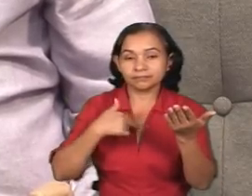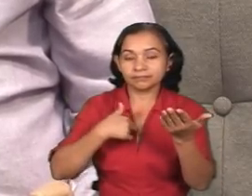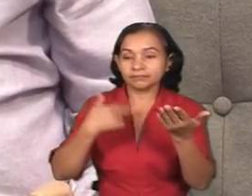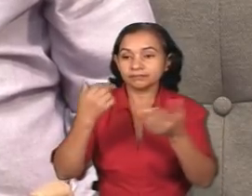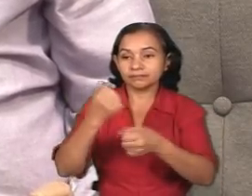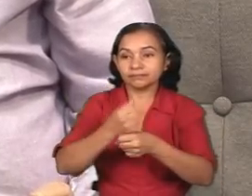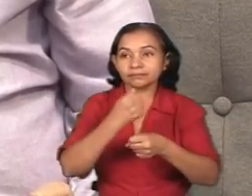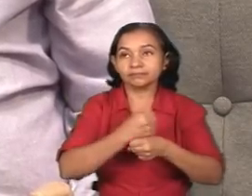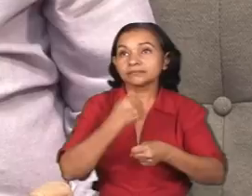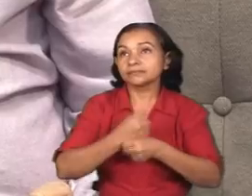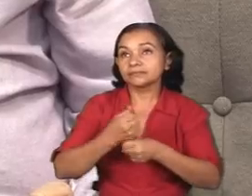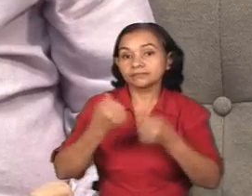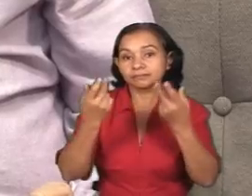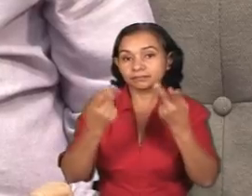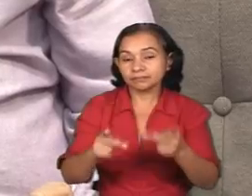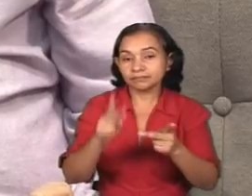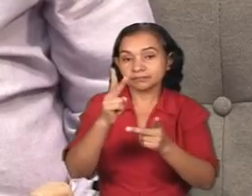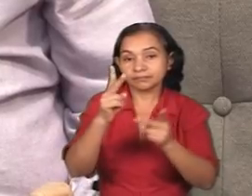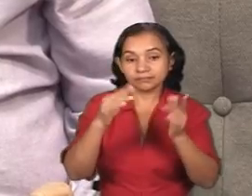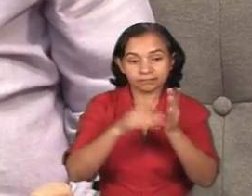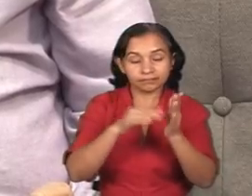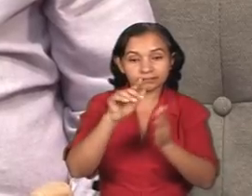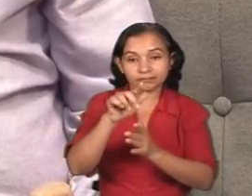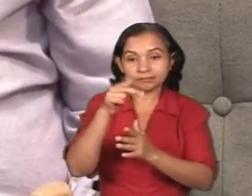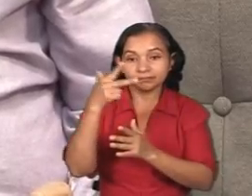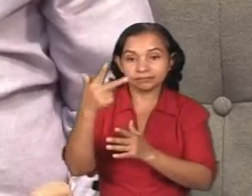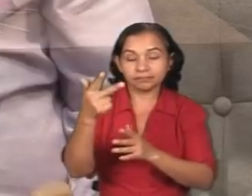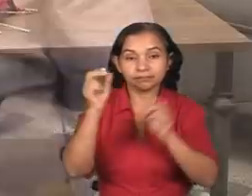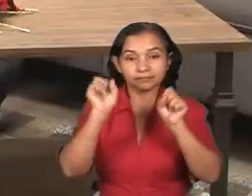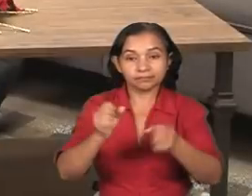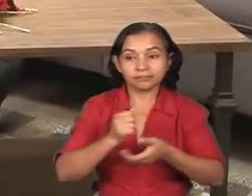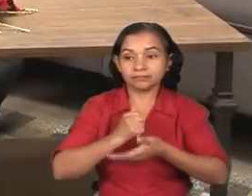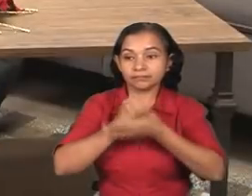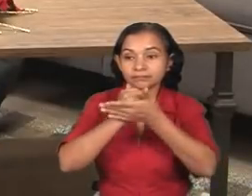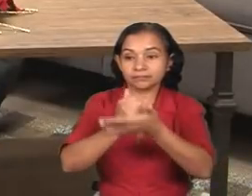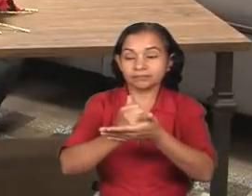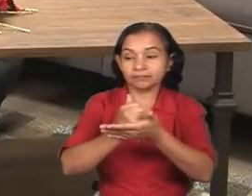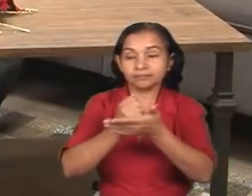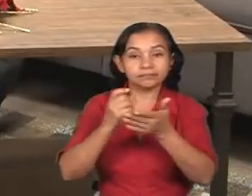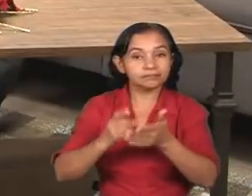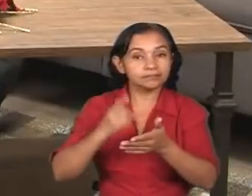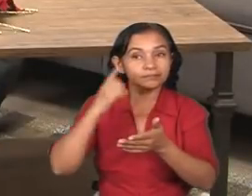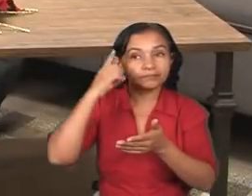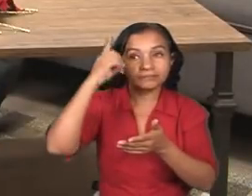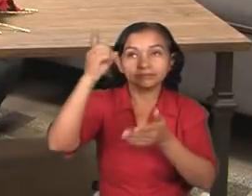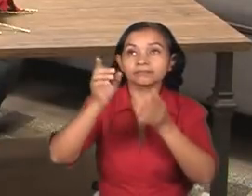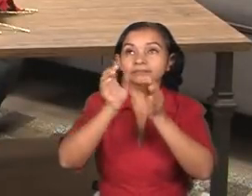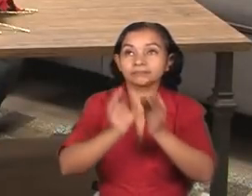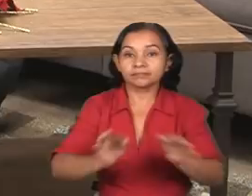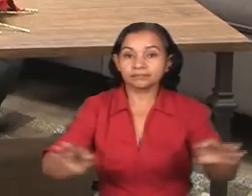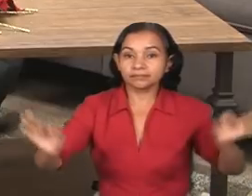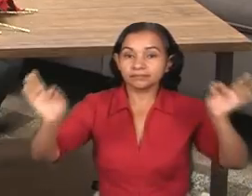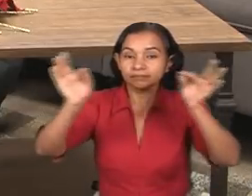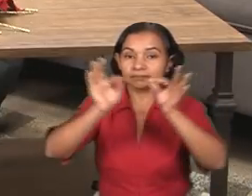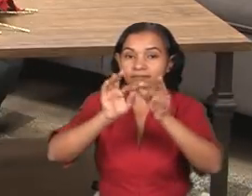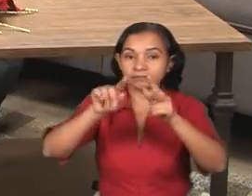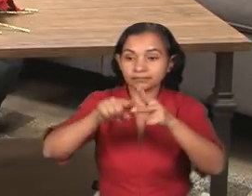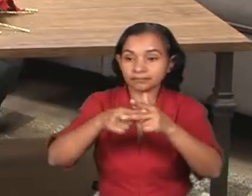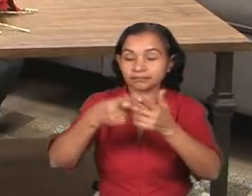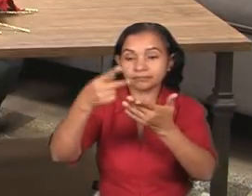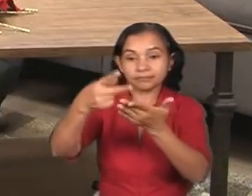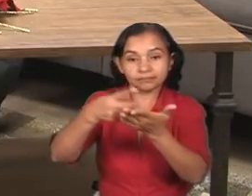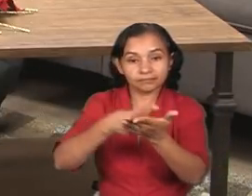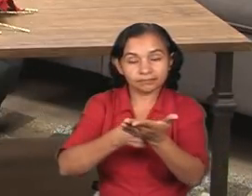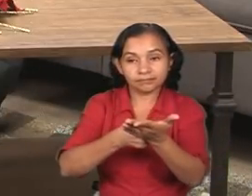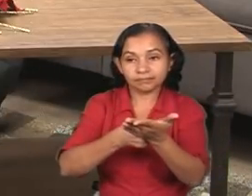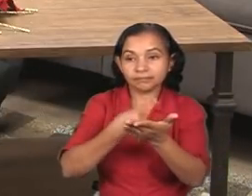obra. Pero además el 2018 nos permitió hacer avances sustantivos, iniciar algunos proyectos, y te